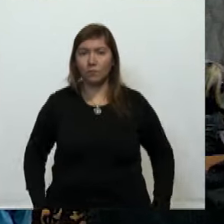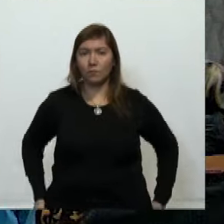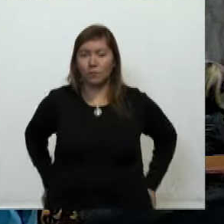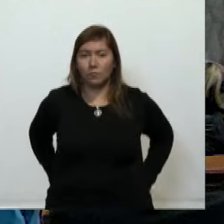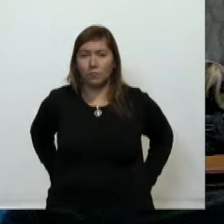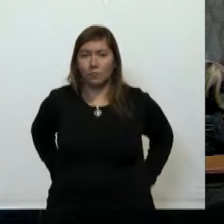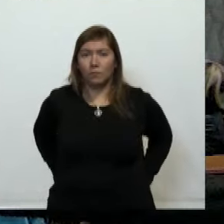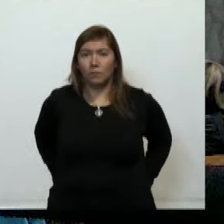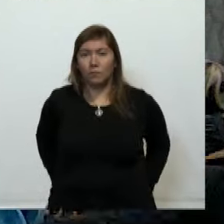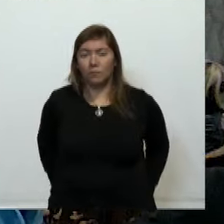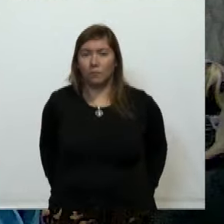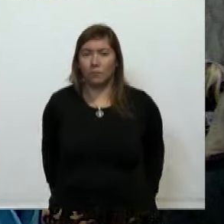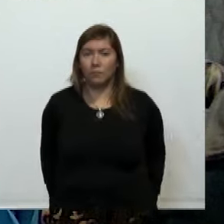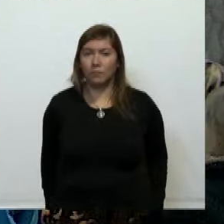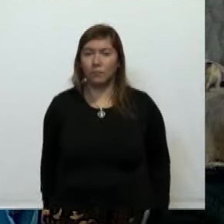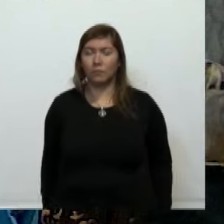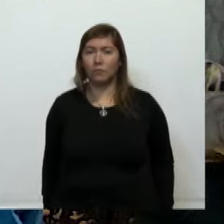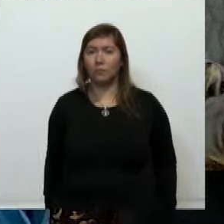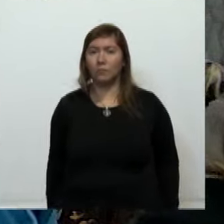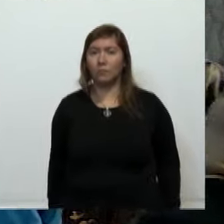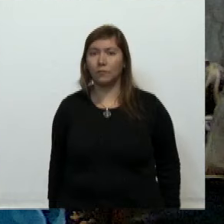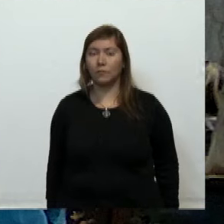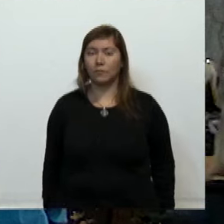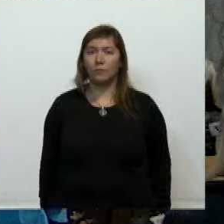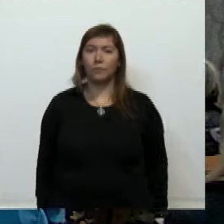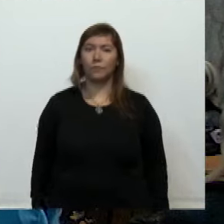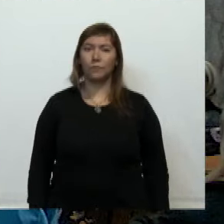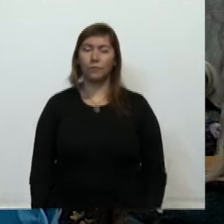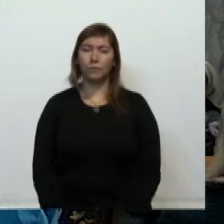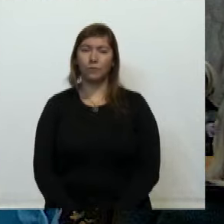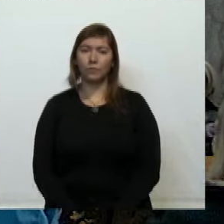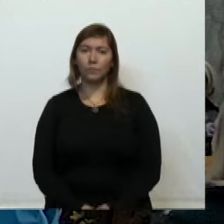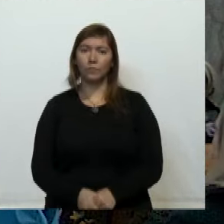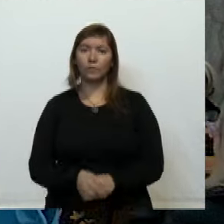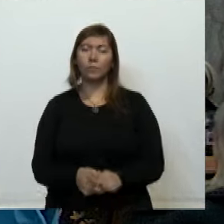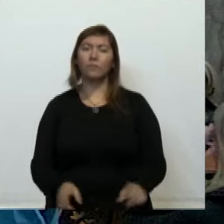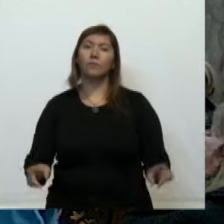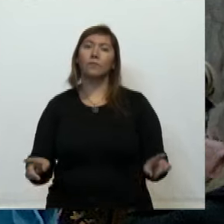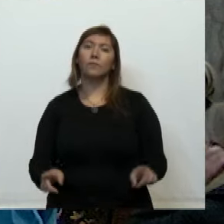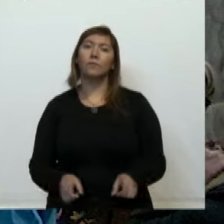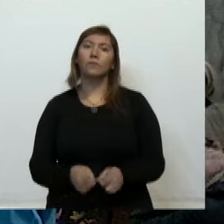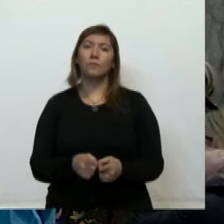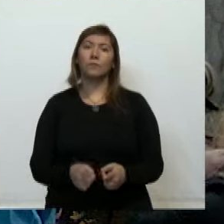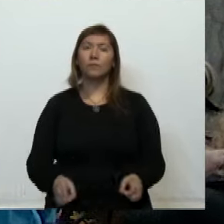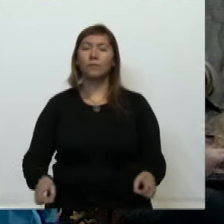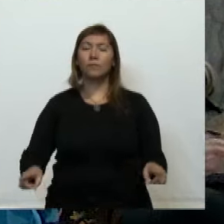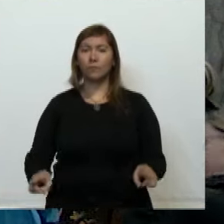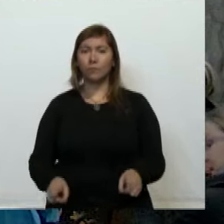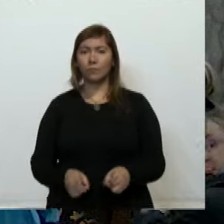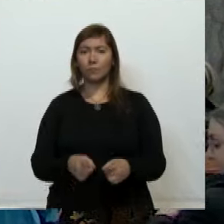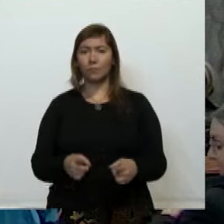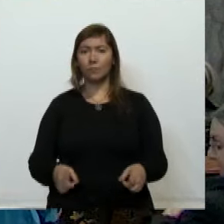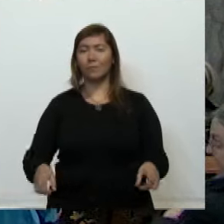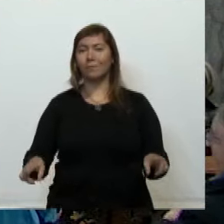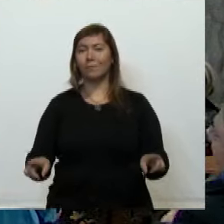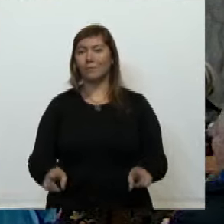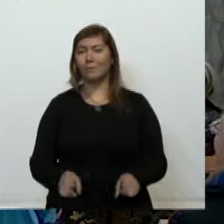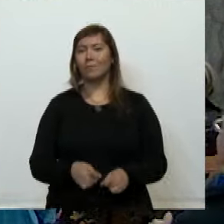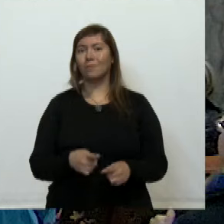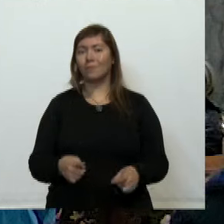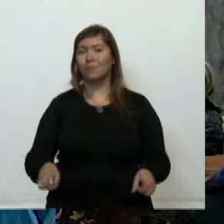Desde la Catedral Metropolitana de Buenos Aires compartimos la Santa Misa presidida por